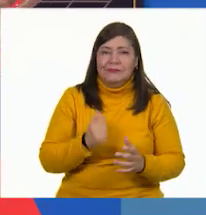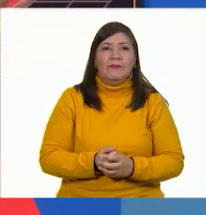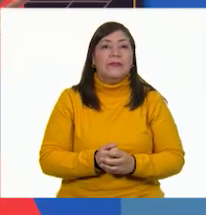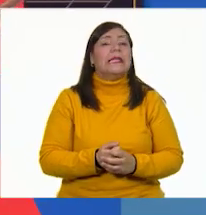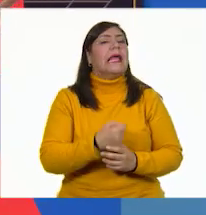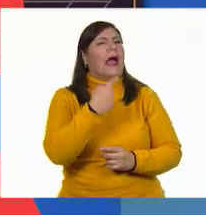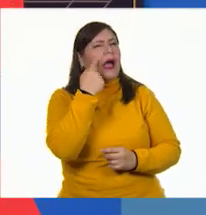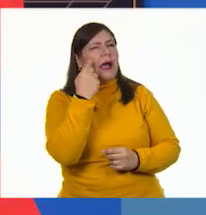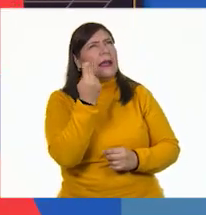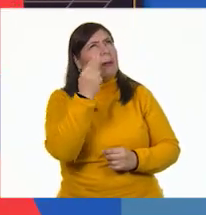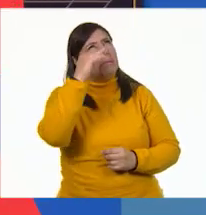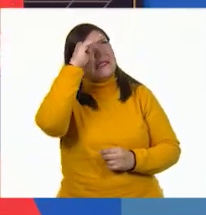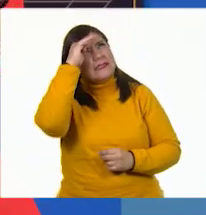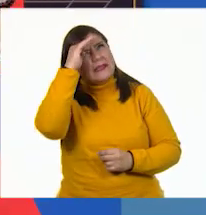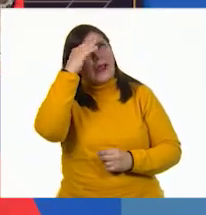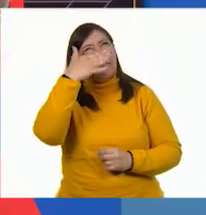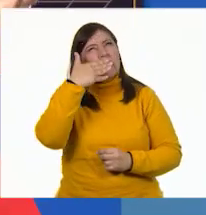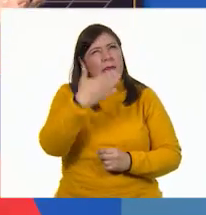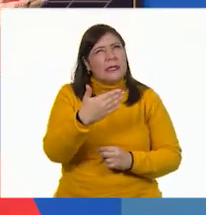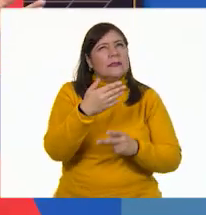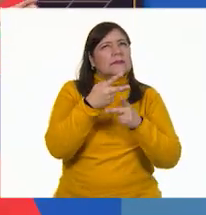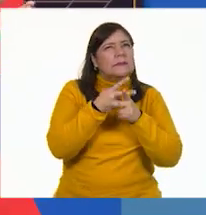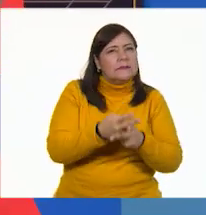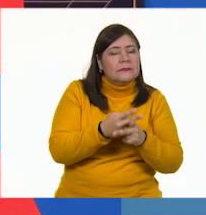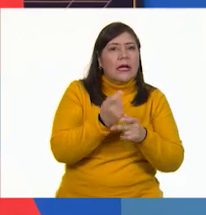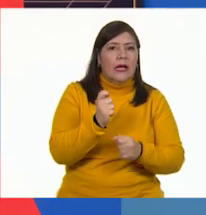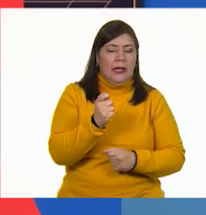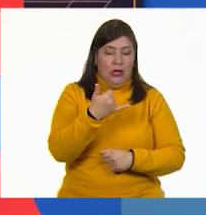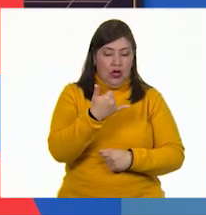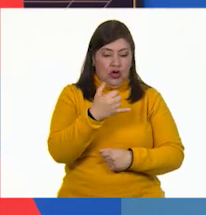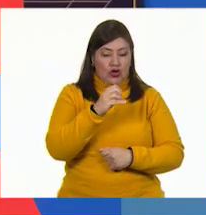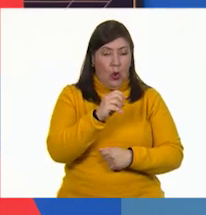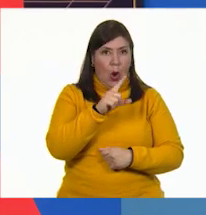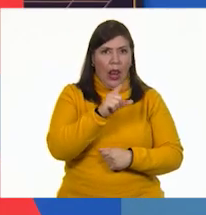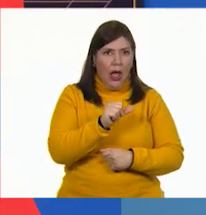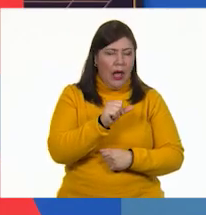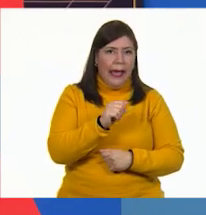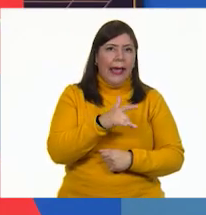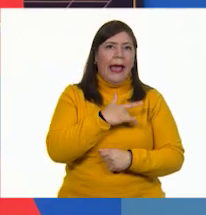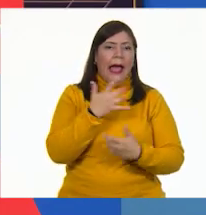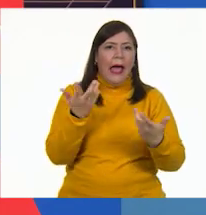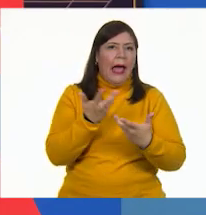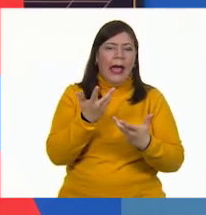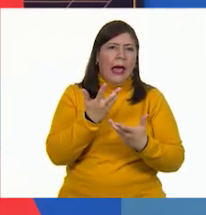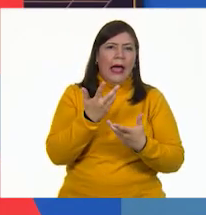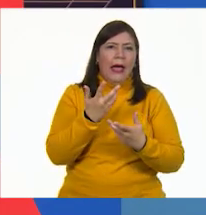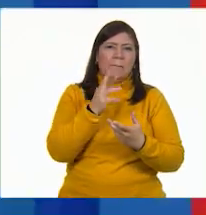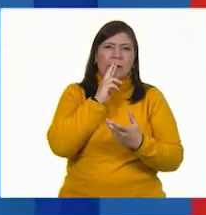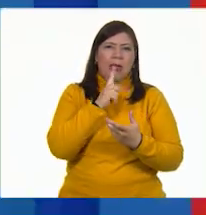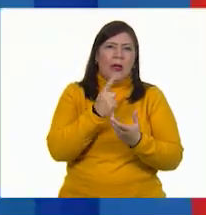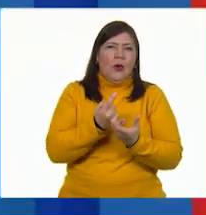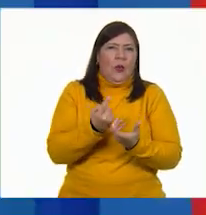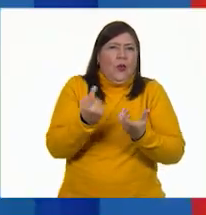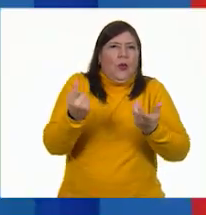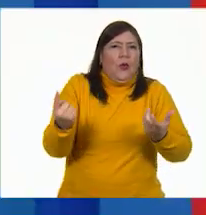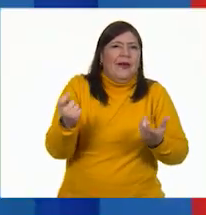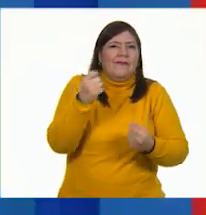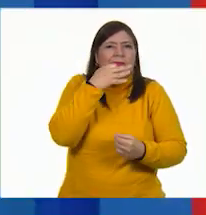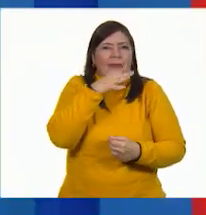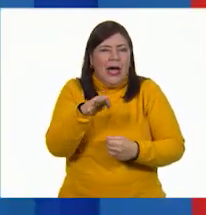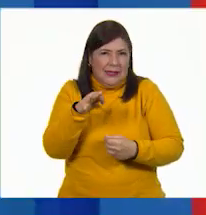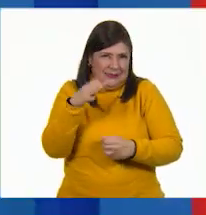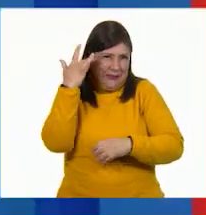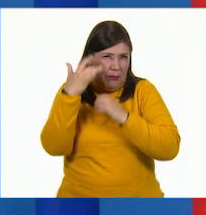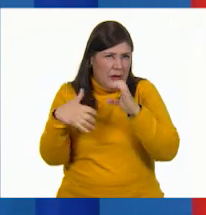Analicemos con paciencia. ¿Por qué Yola decide hacer su fiesta sin su hermanito? Pienso que